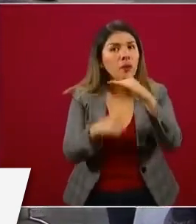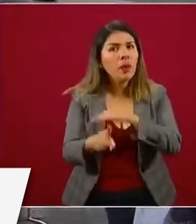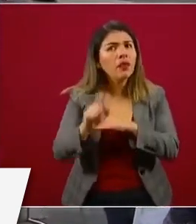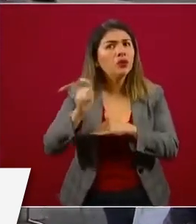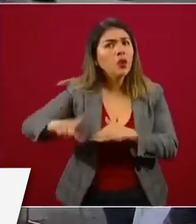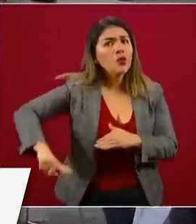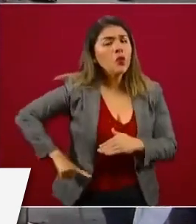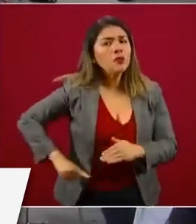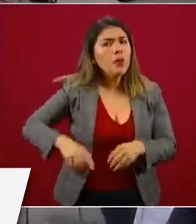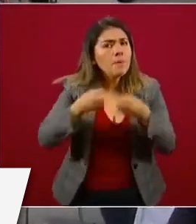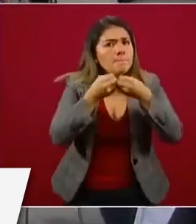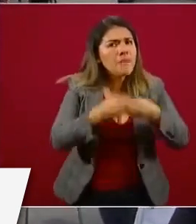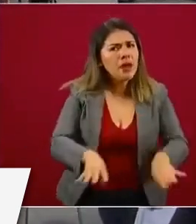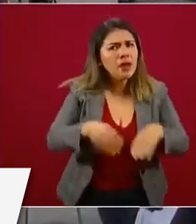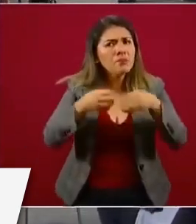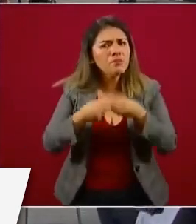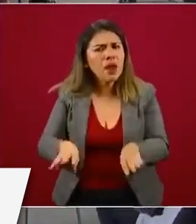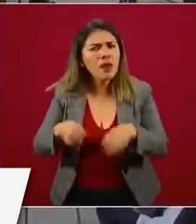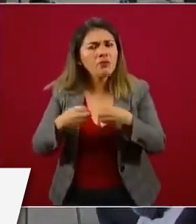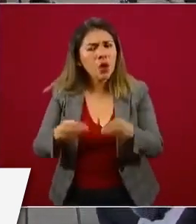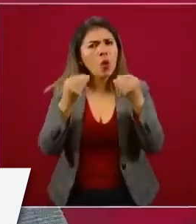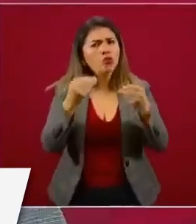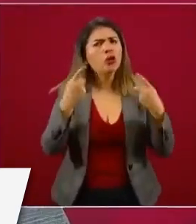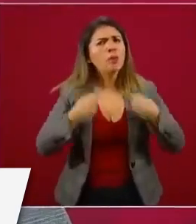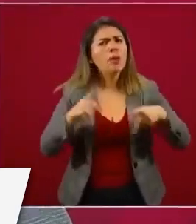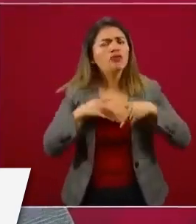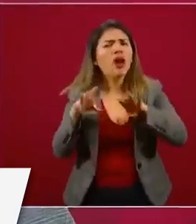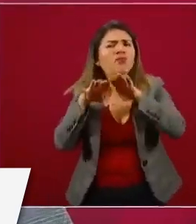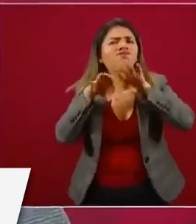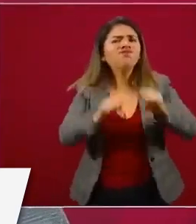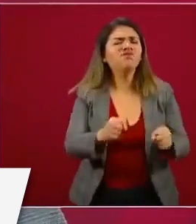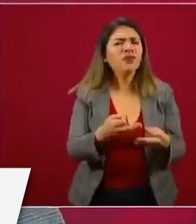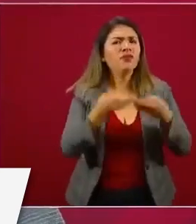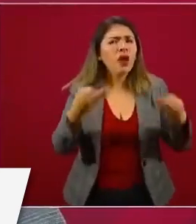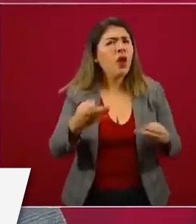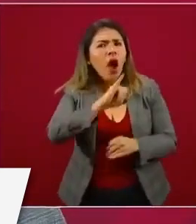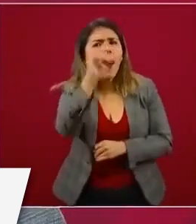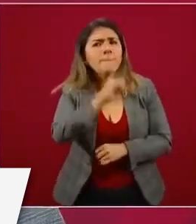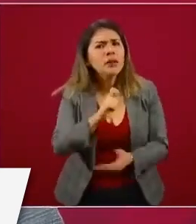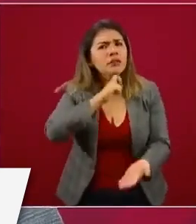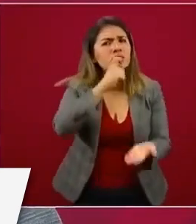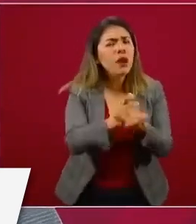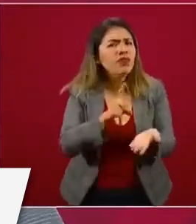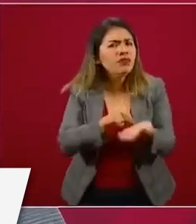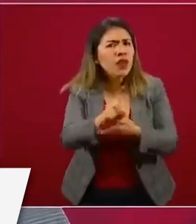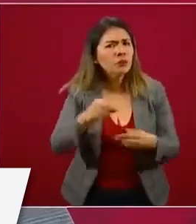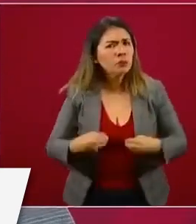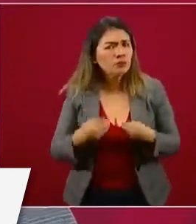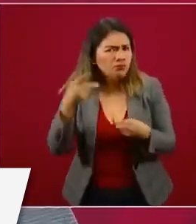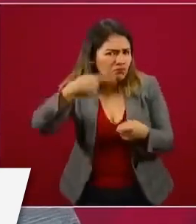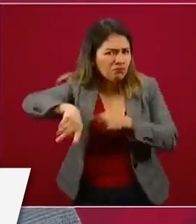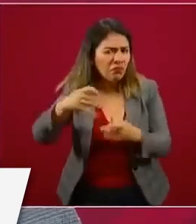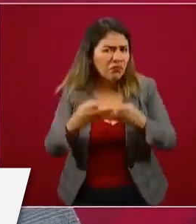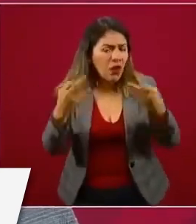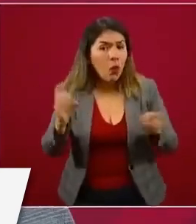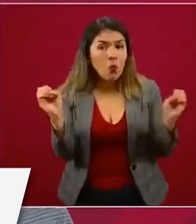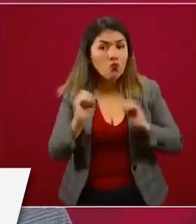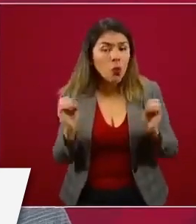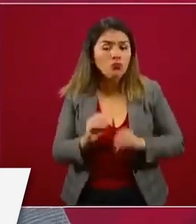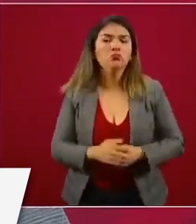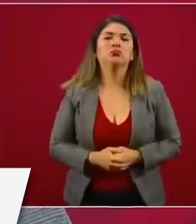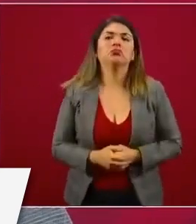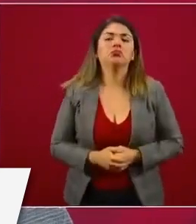gobierno federal de gente que le habían tomado su terreno y nunca le pagan esos derechos de vía hicimos un